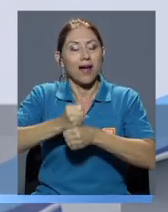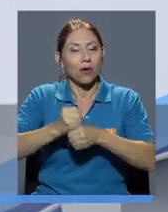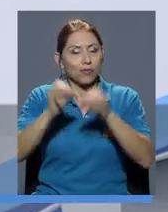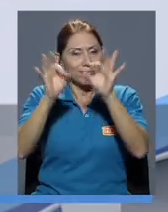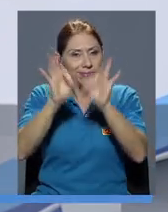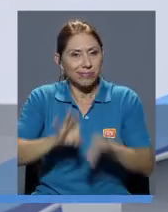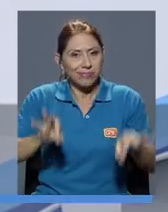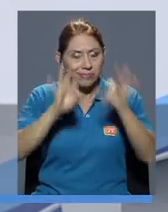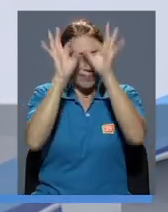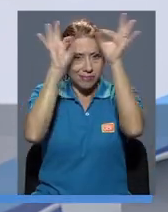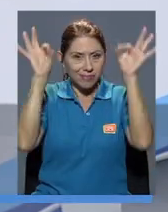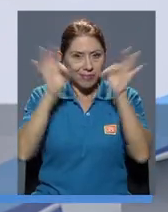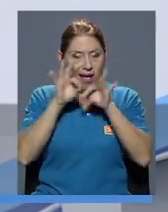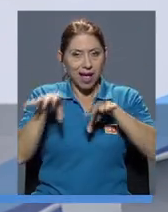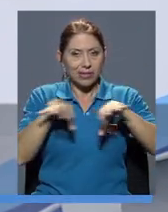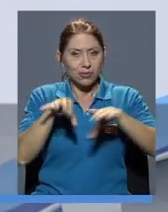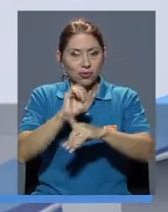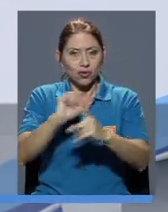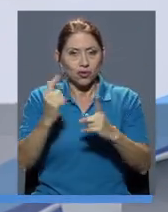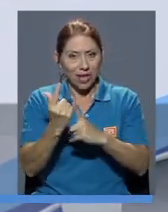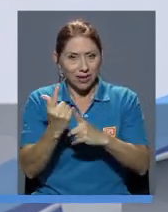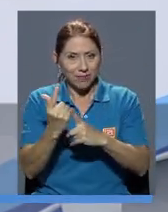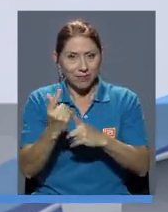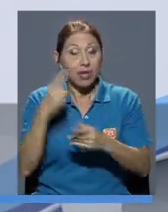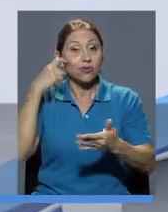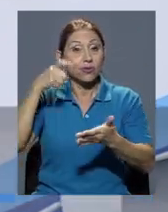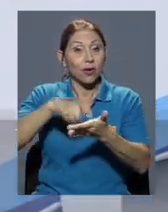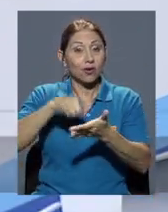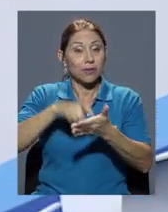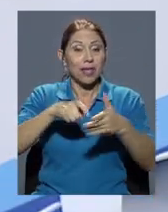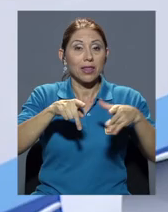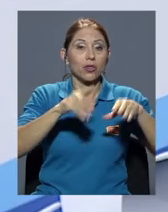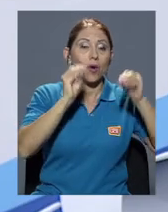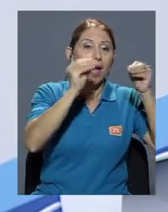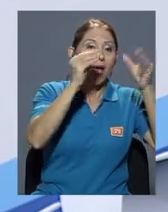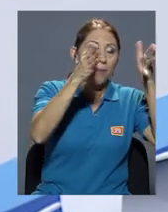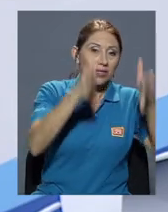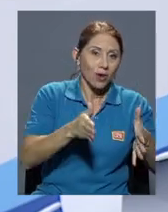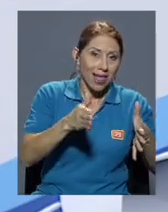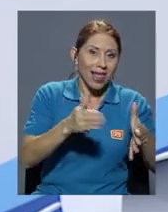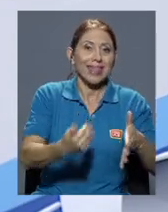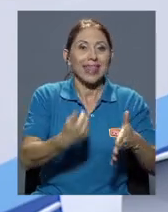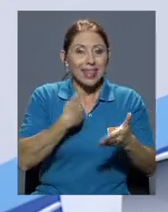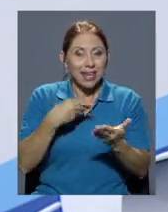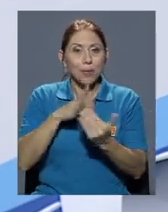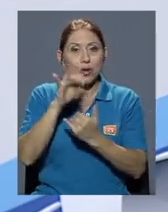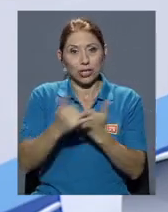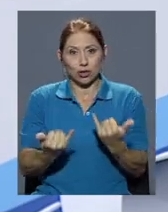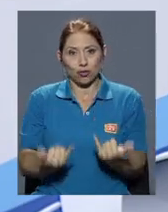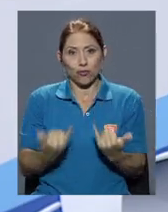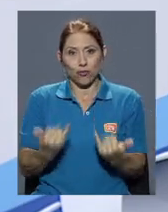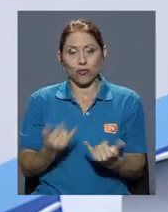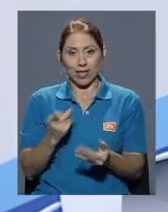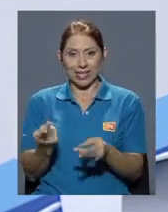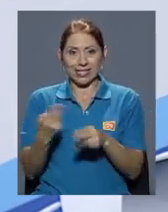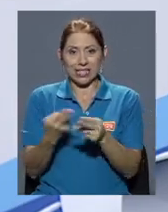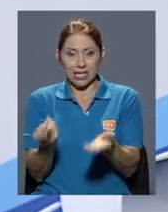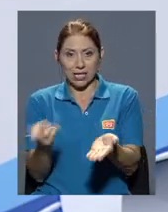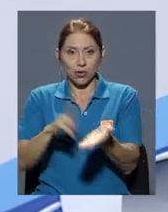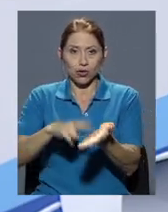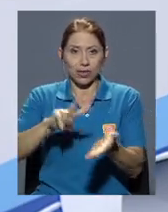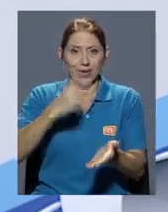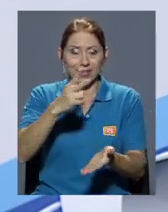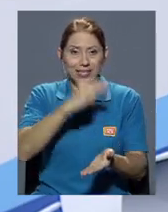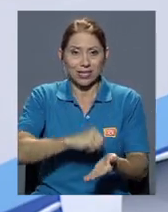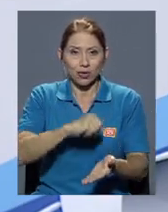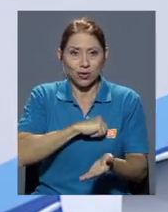de la acción social entonces es un reconocimiento al personal docente que tiene proyectos vigentes en la vicerrectoría de ahí